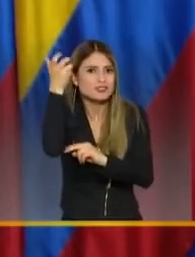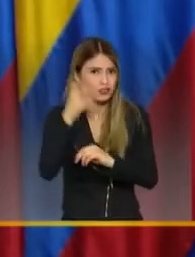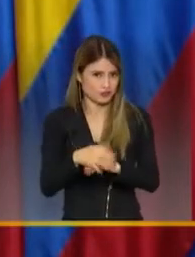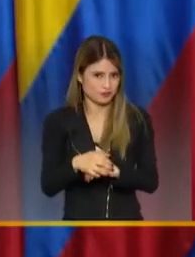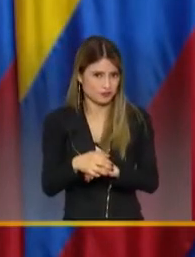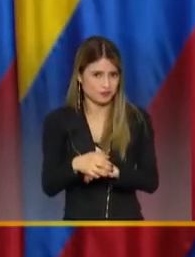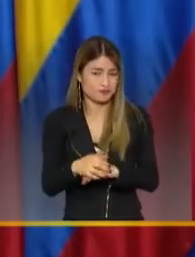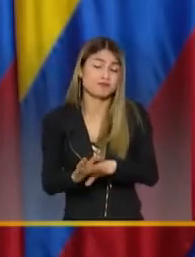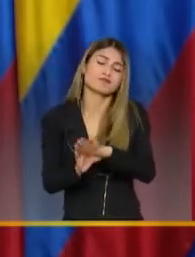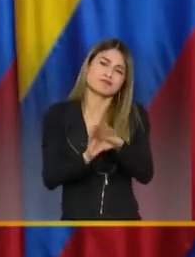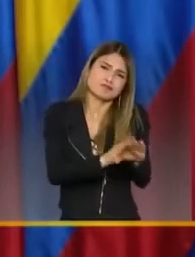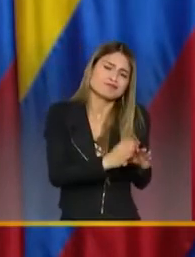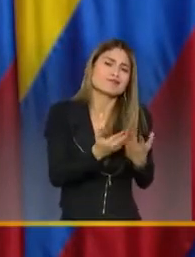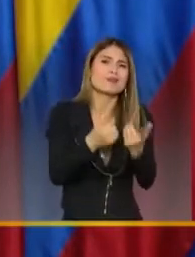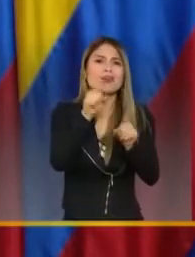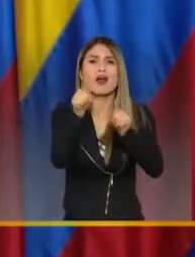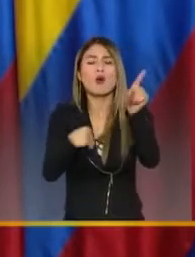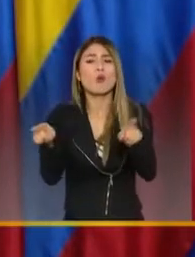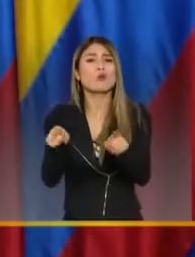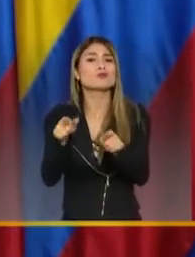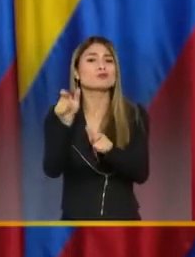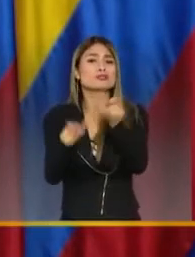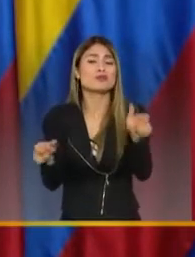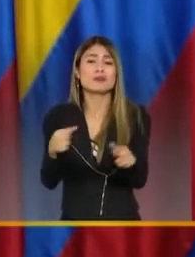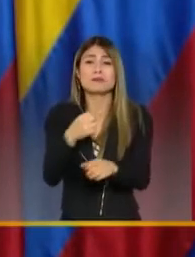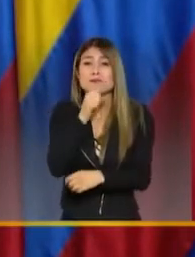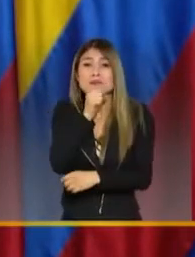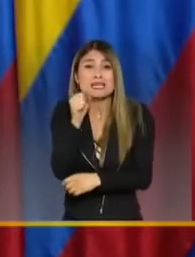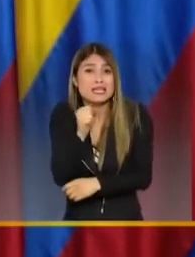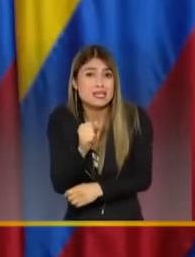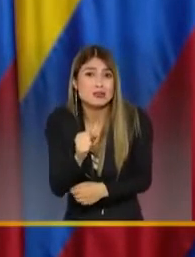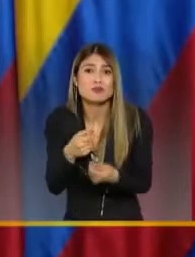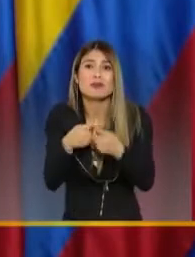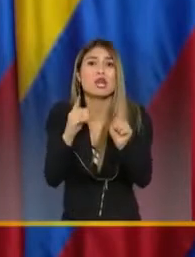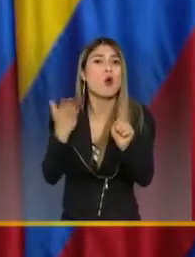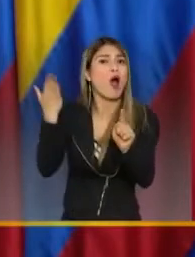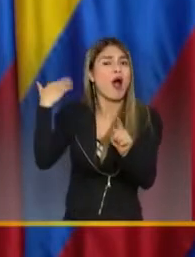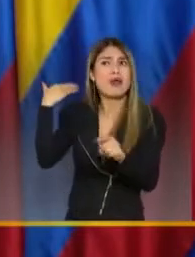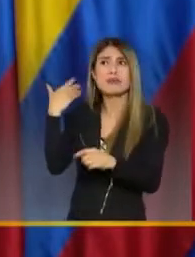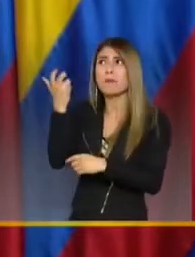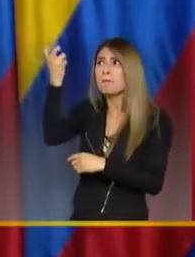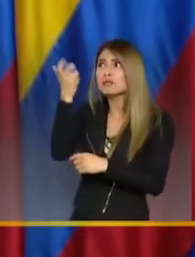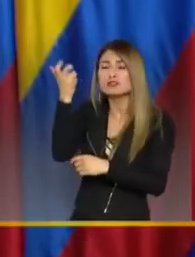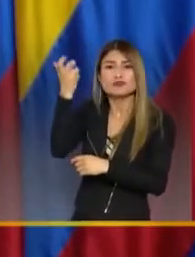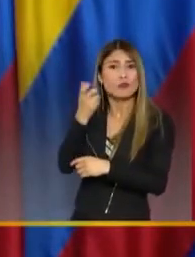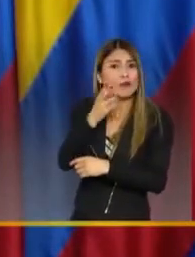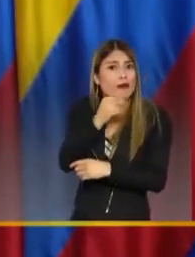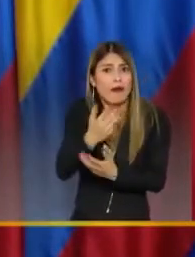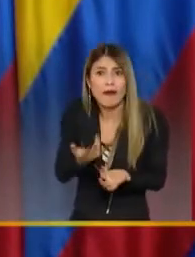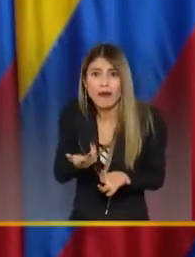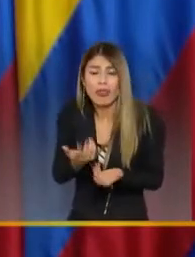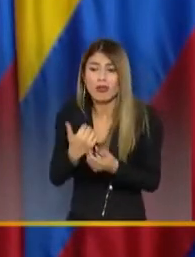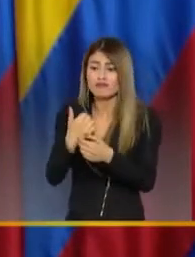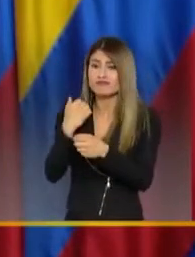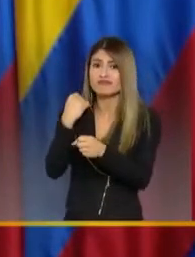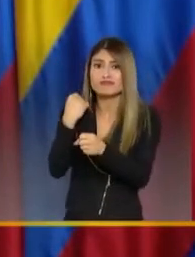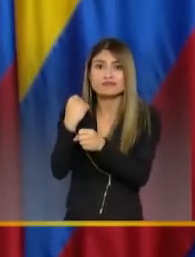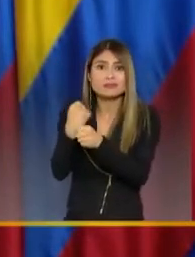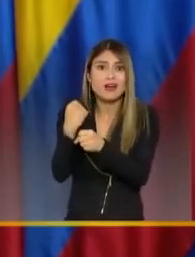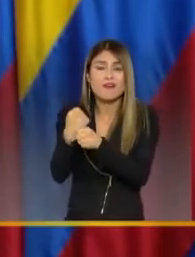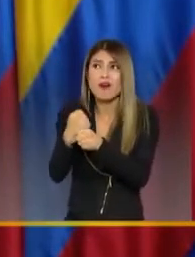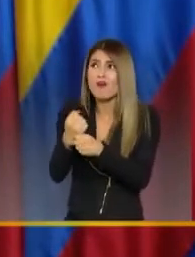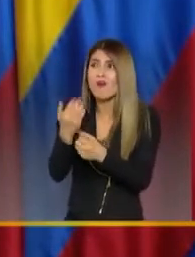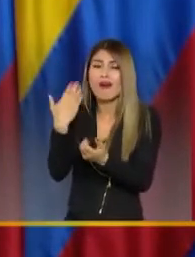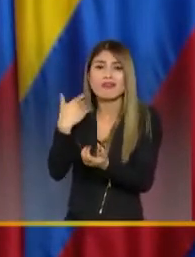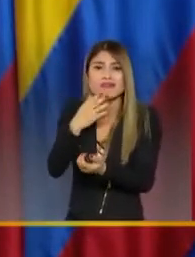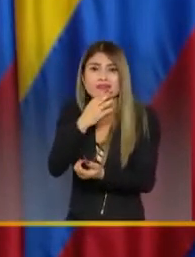de retiro que no cuentan con una pensión o un ingreso mínimo. Por eso triplicamos el número